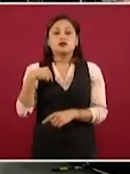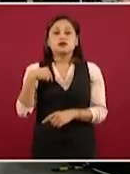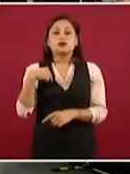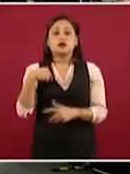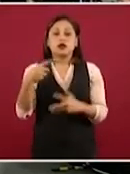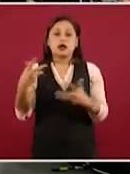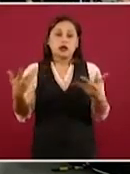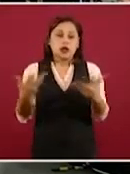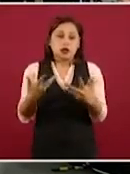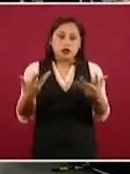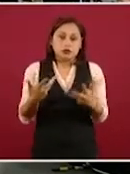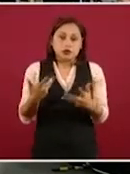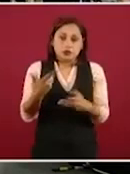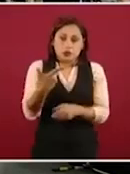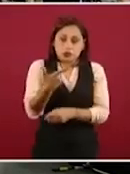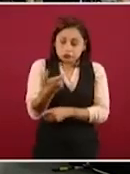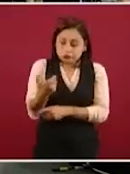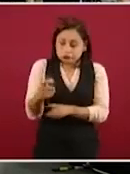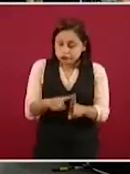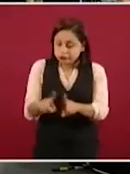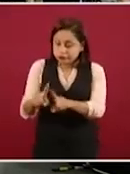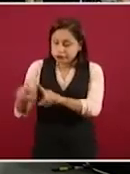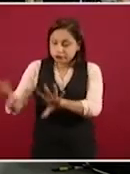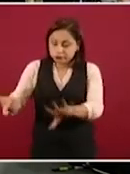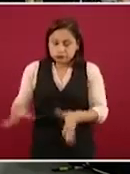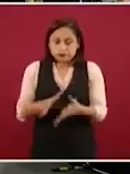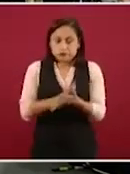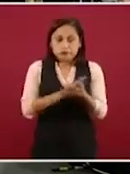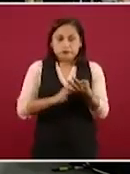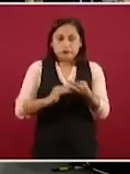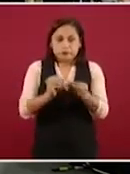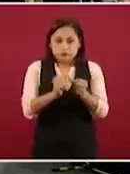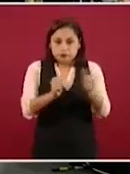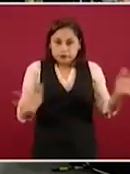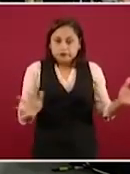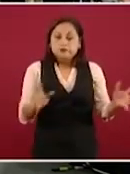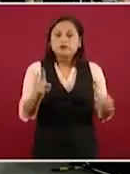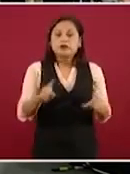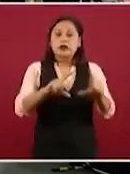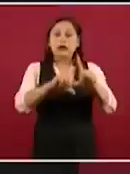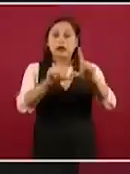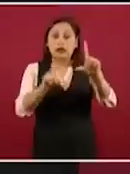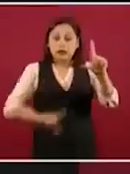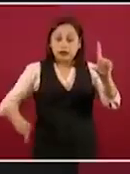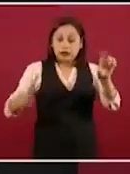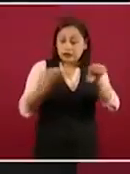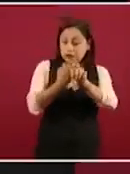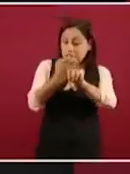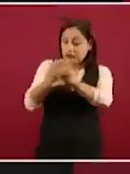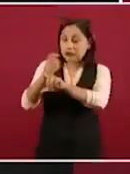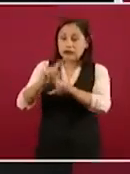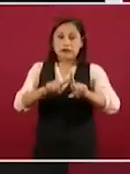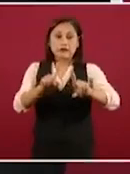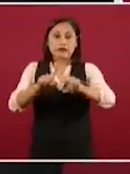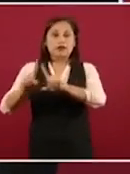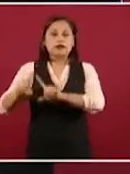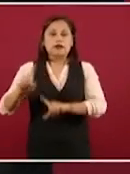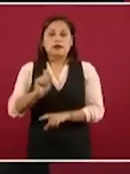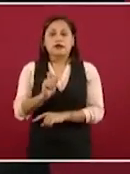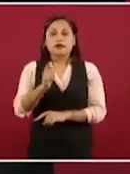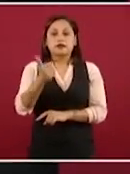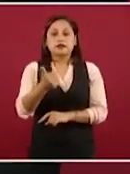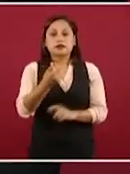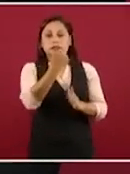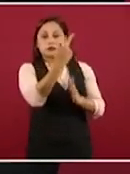de armamento en 26 estados de la República. Ustedes pueden observar ahí en la lámina los estados en los